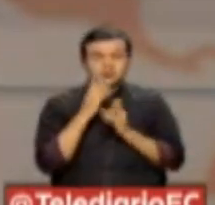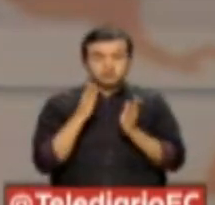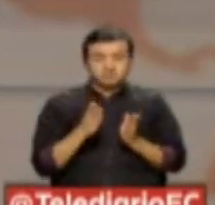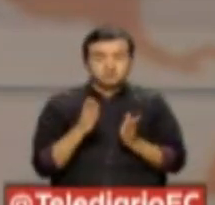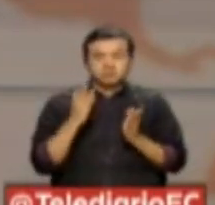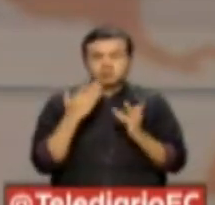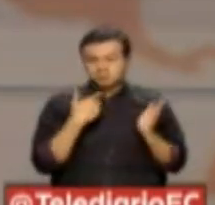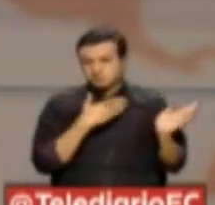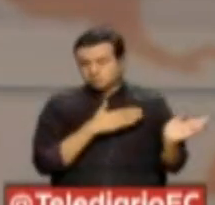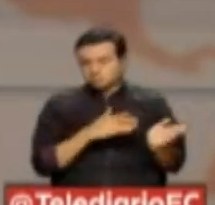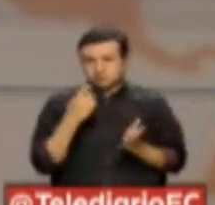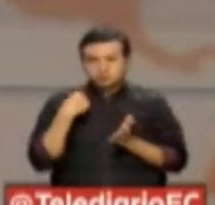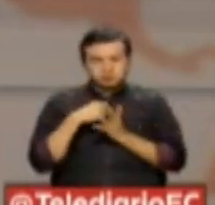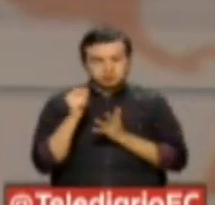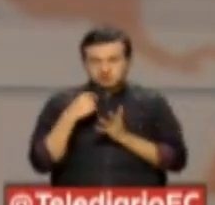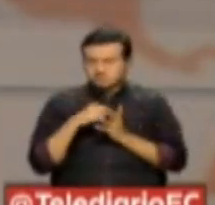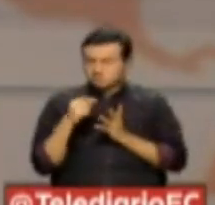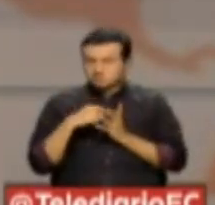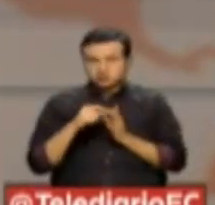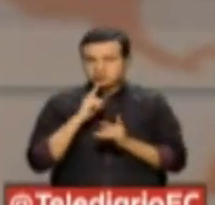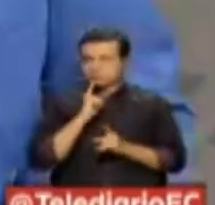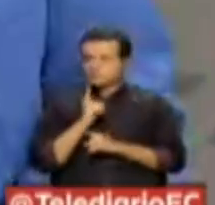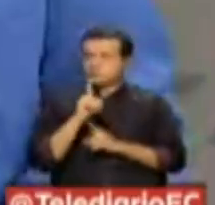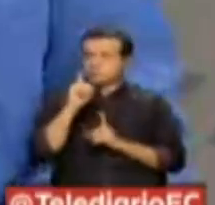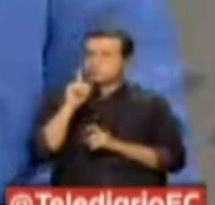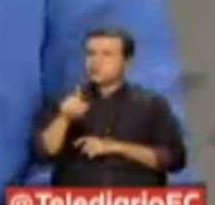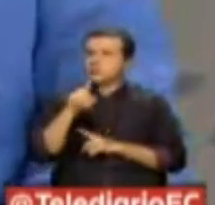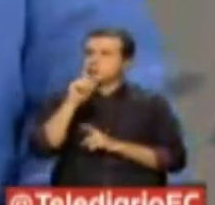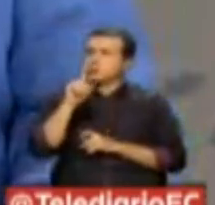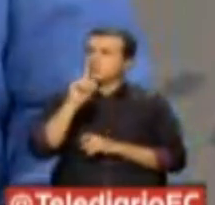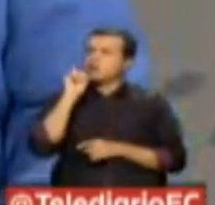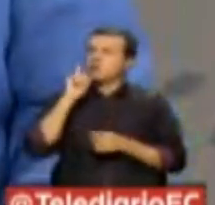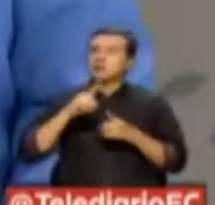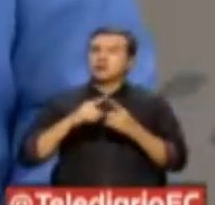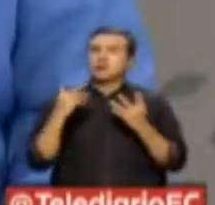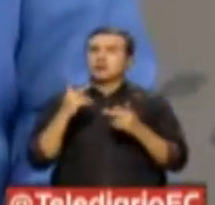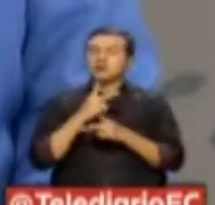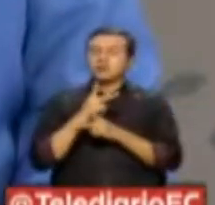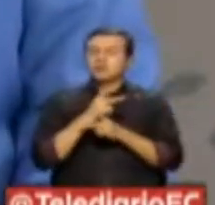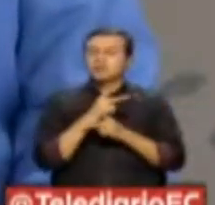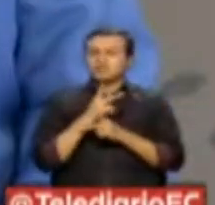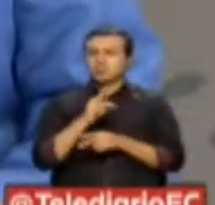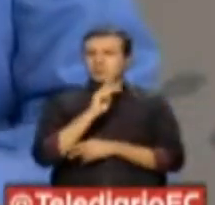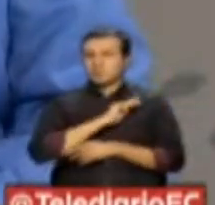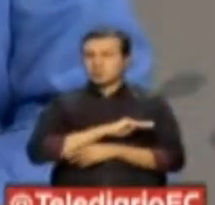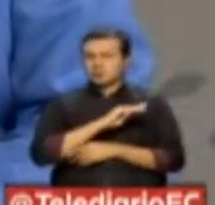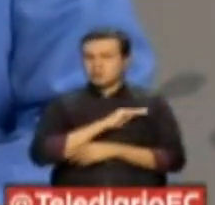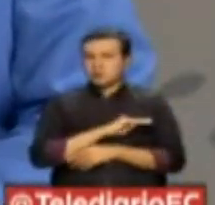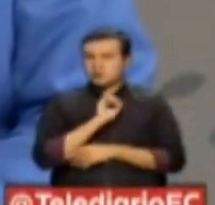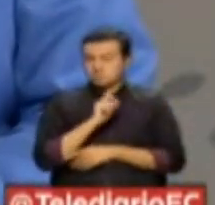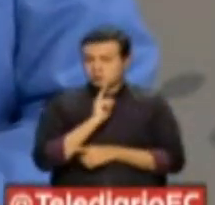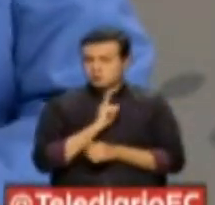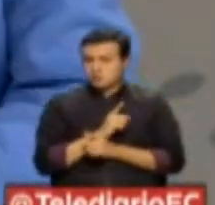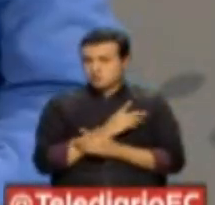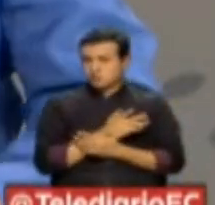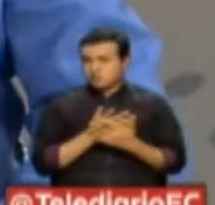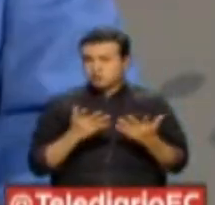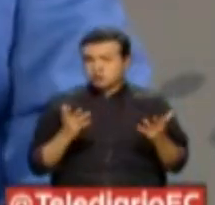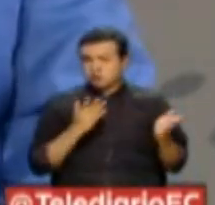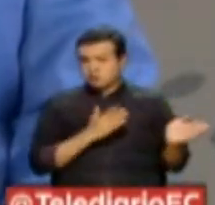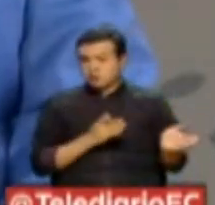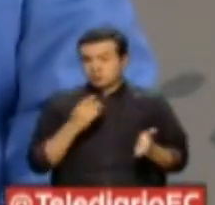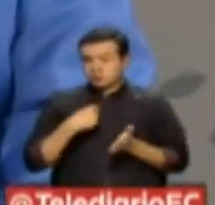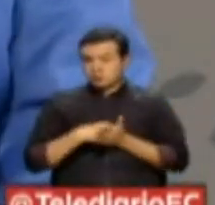cumplimos pero desarrollando elegir a preguntar difícil el consejo el consejo metropolitano puede llegar en el